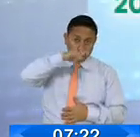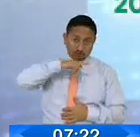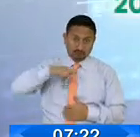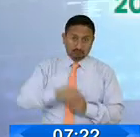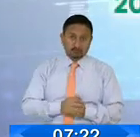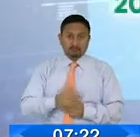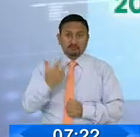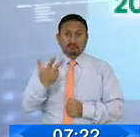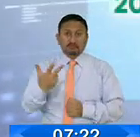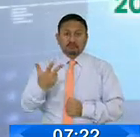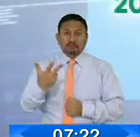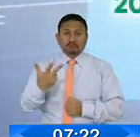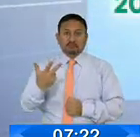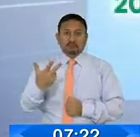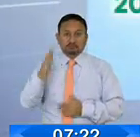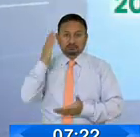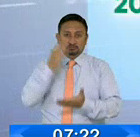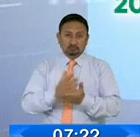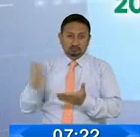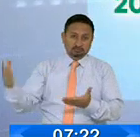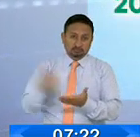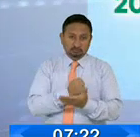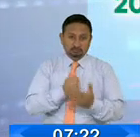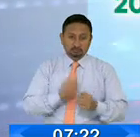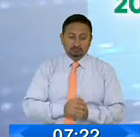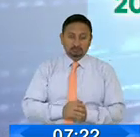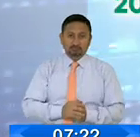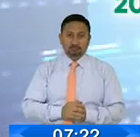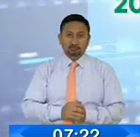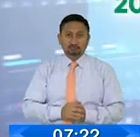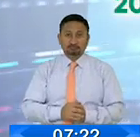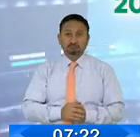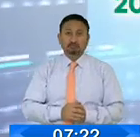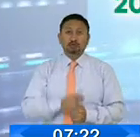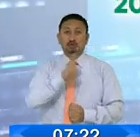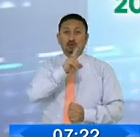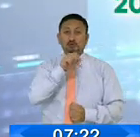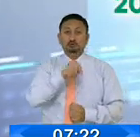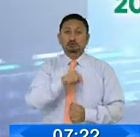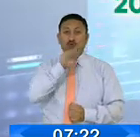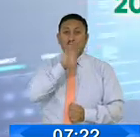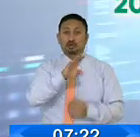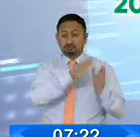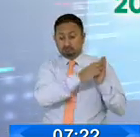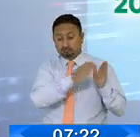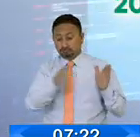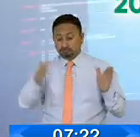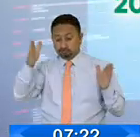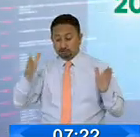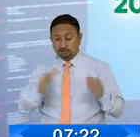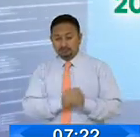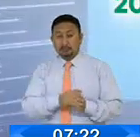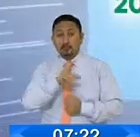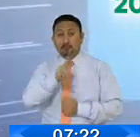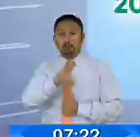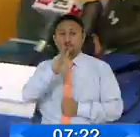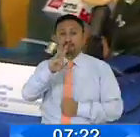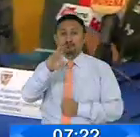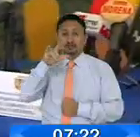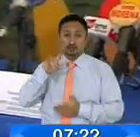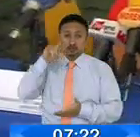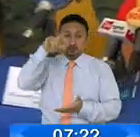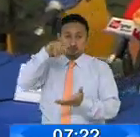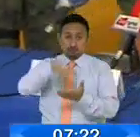3 fueron interceptadas y decomisadas. En total, desde el 2004 han detectado 26 narcoavionetas. De